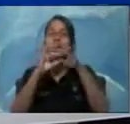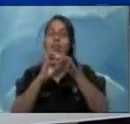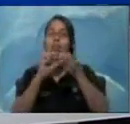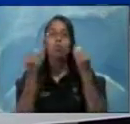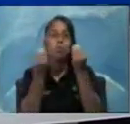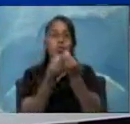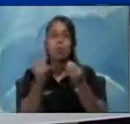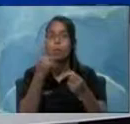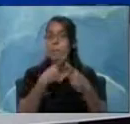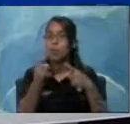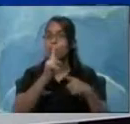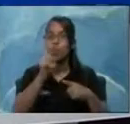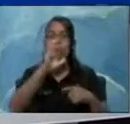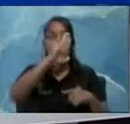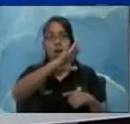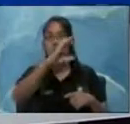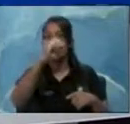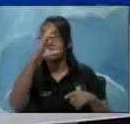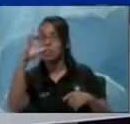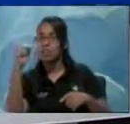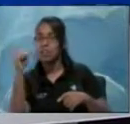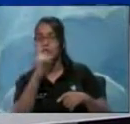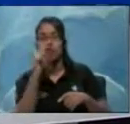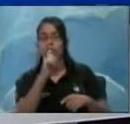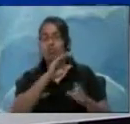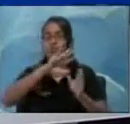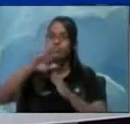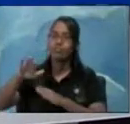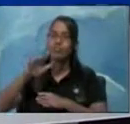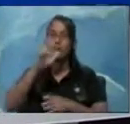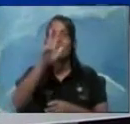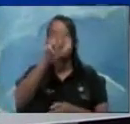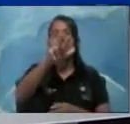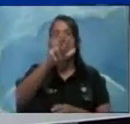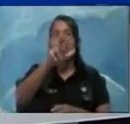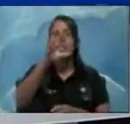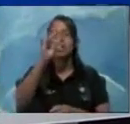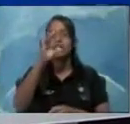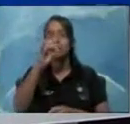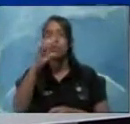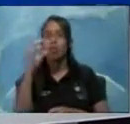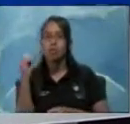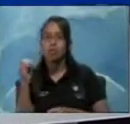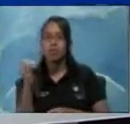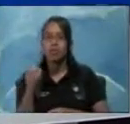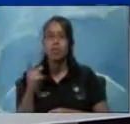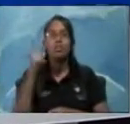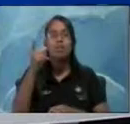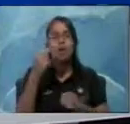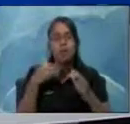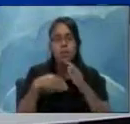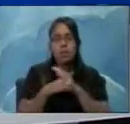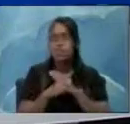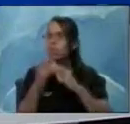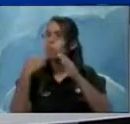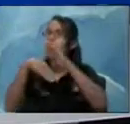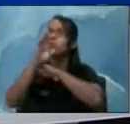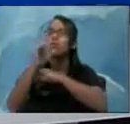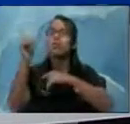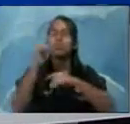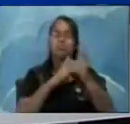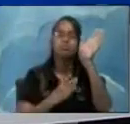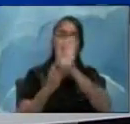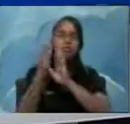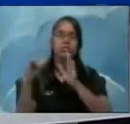eran 500 380 inconstantes se habían ido se marcharon dieron la